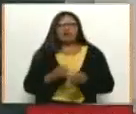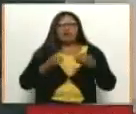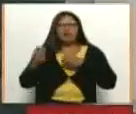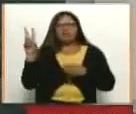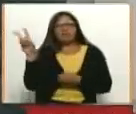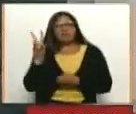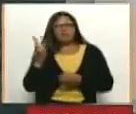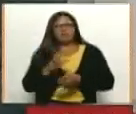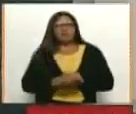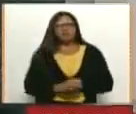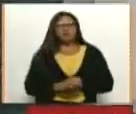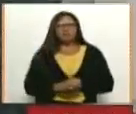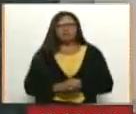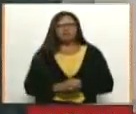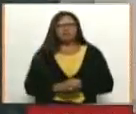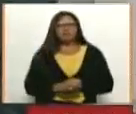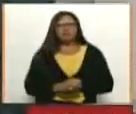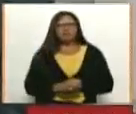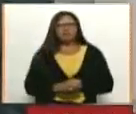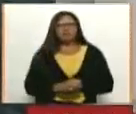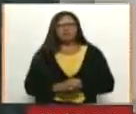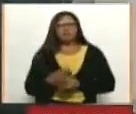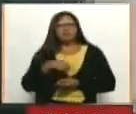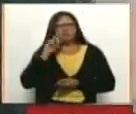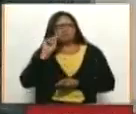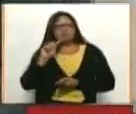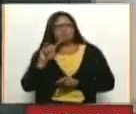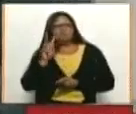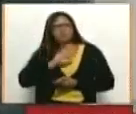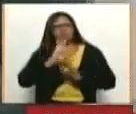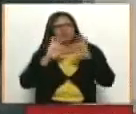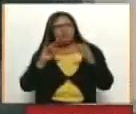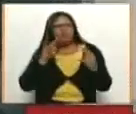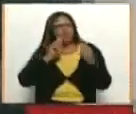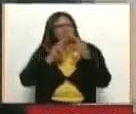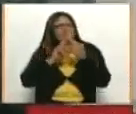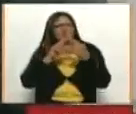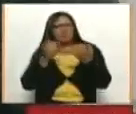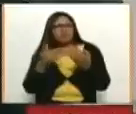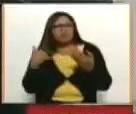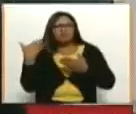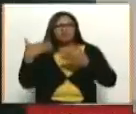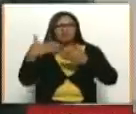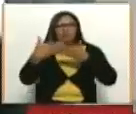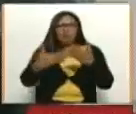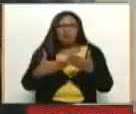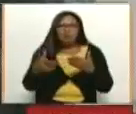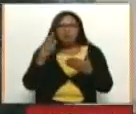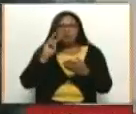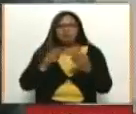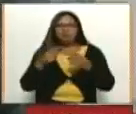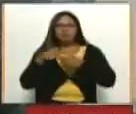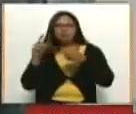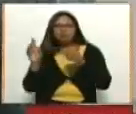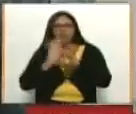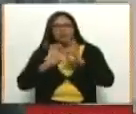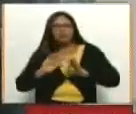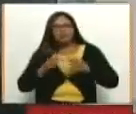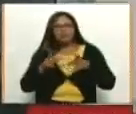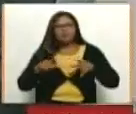Venezuela. Y eso nos trajo unas consecuencias que conocemos, que nos trajo, y la idea es salir